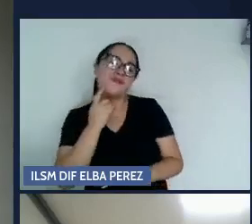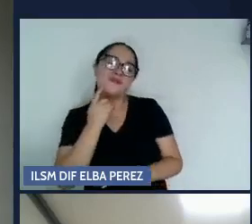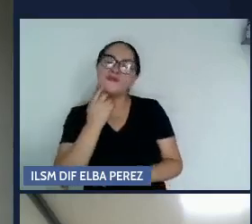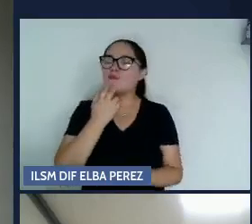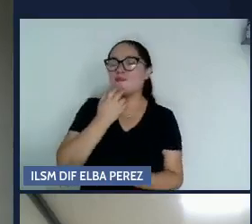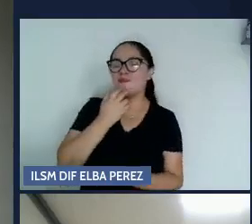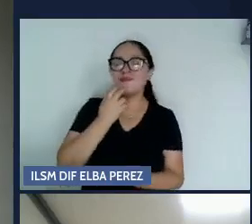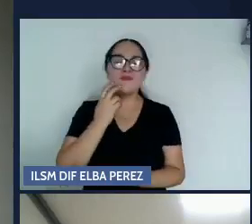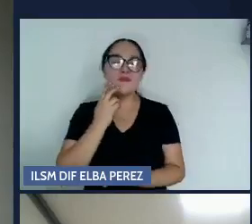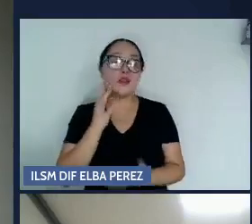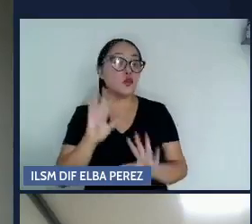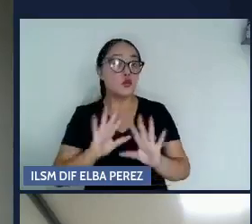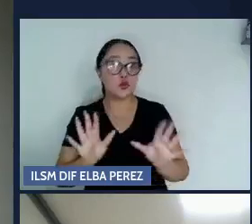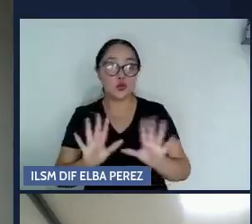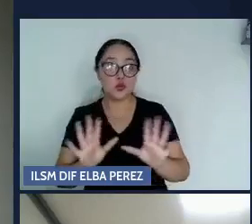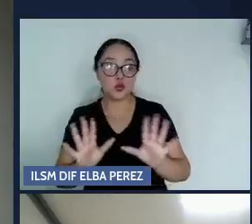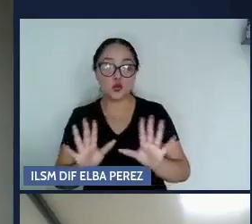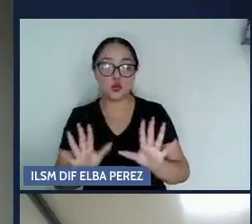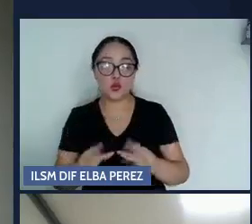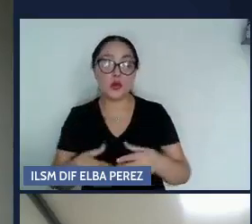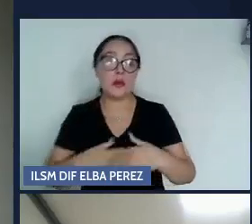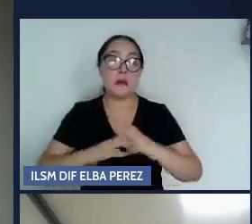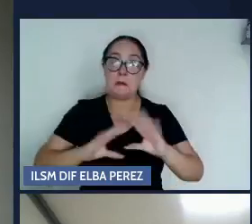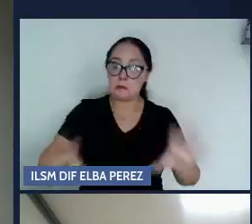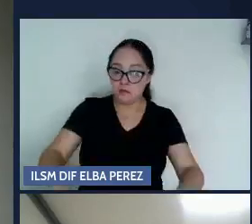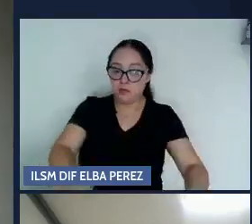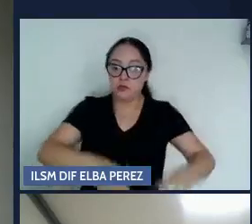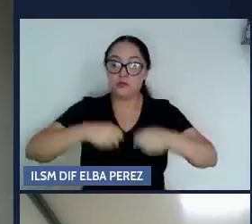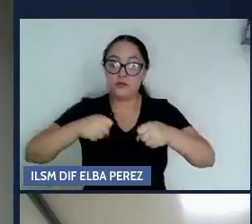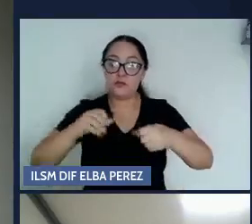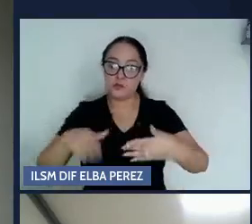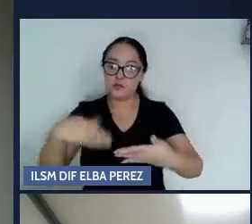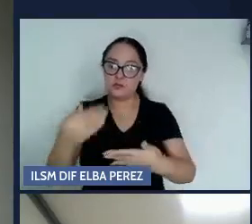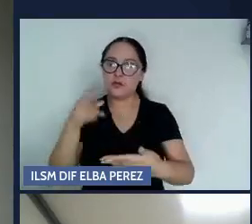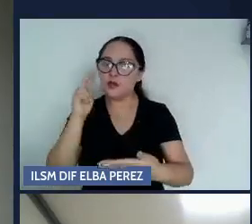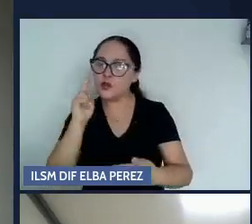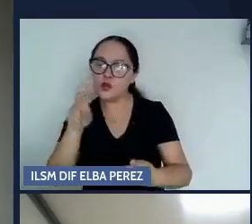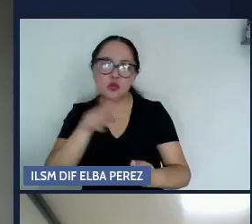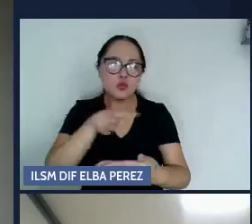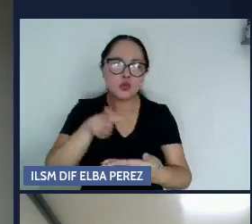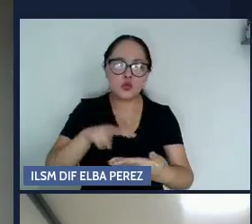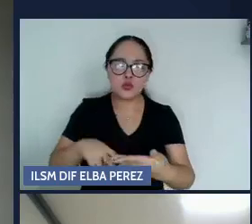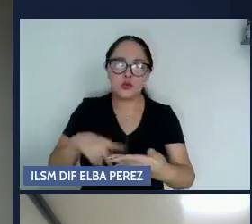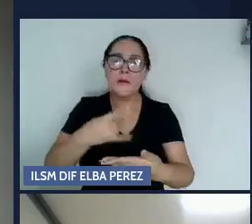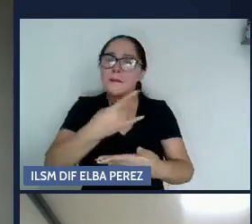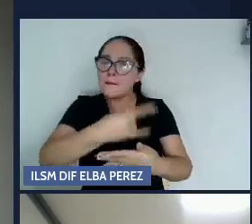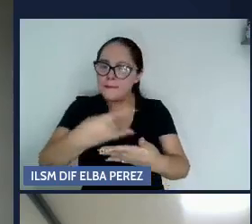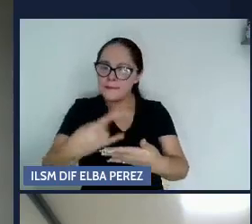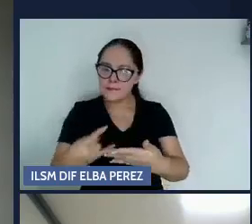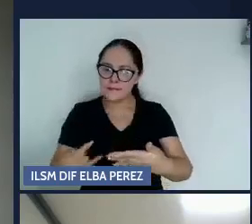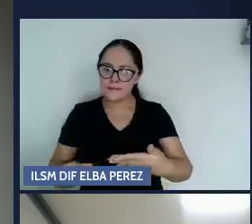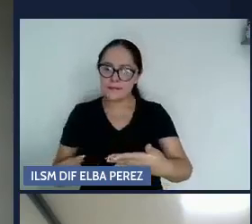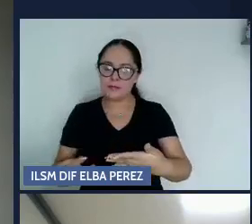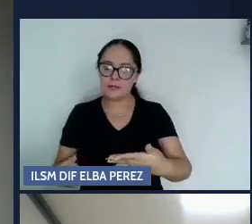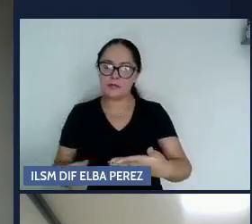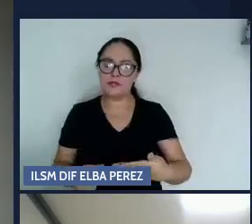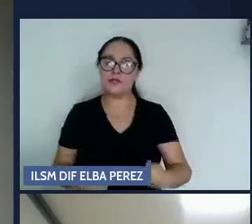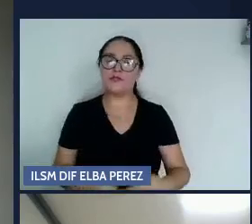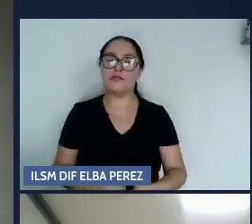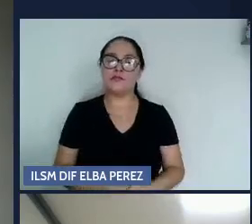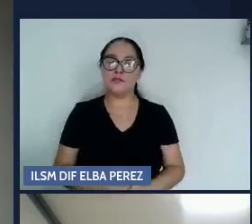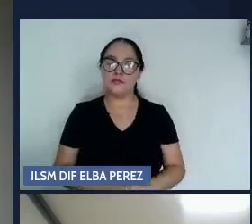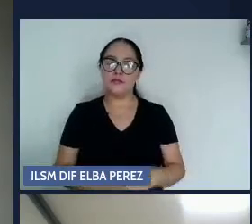nuestras boletas y decidir. Vuelvo a repetir y lo repetiré un poco más veces a lo largo de la